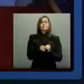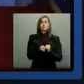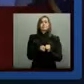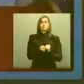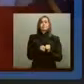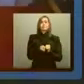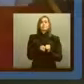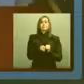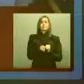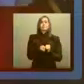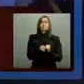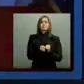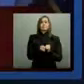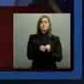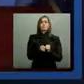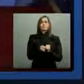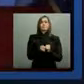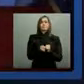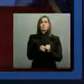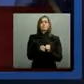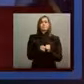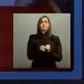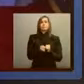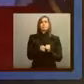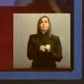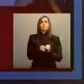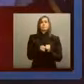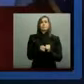la sirena plaza loma